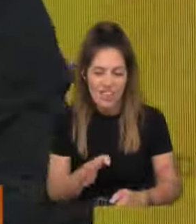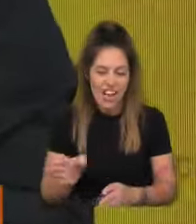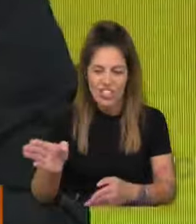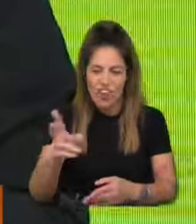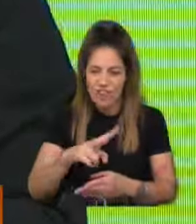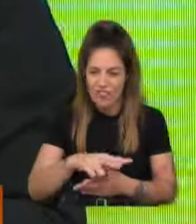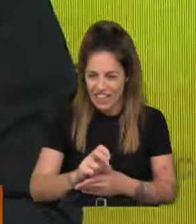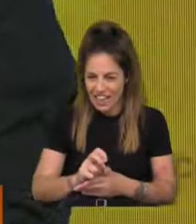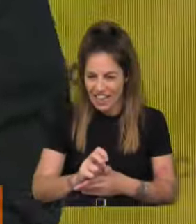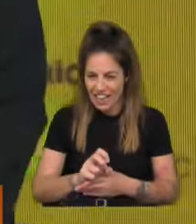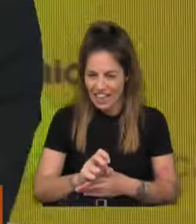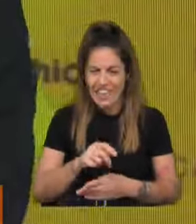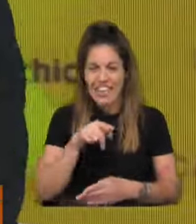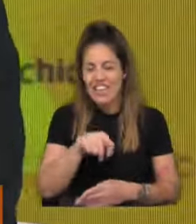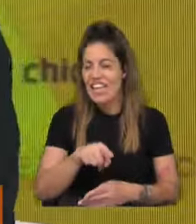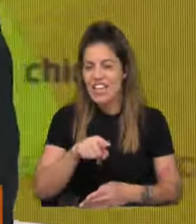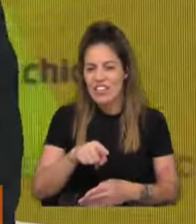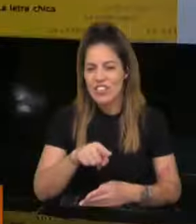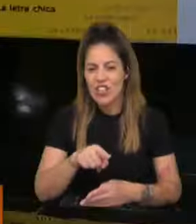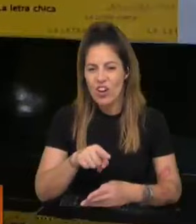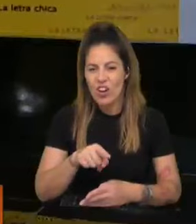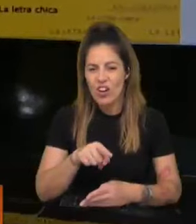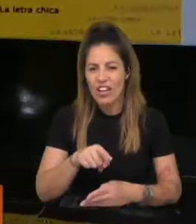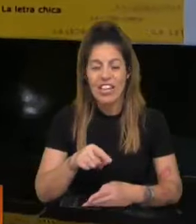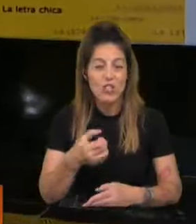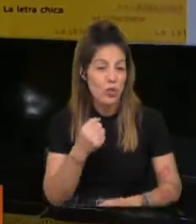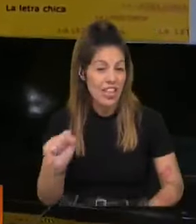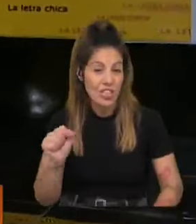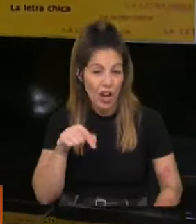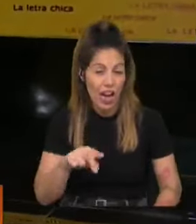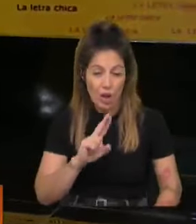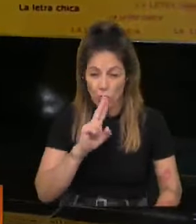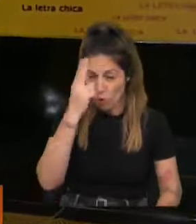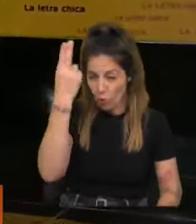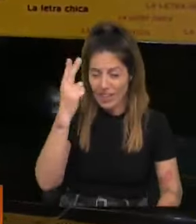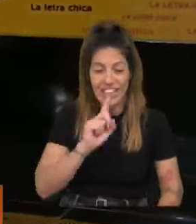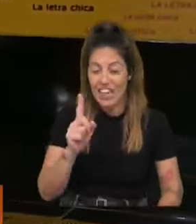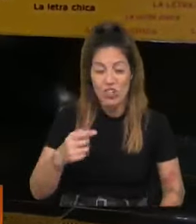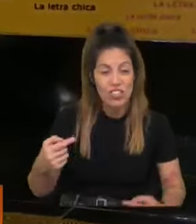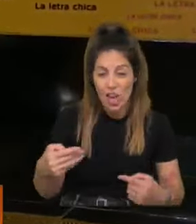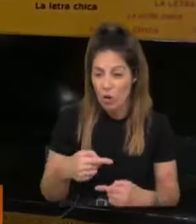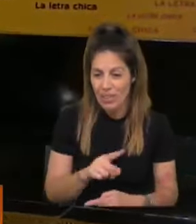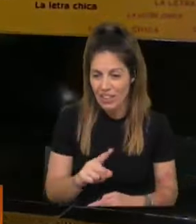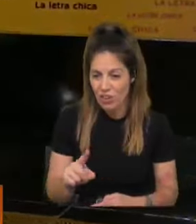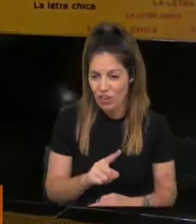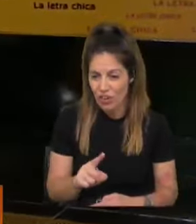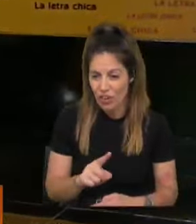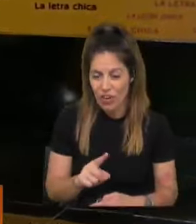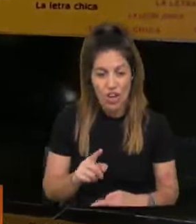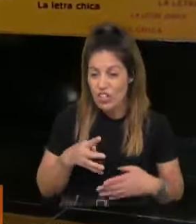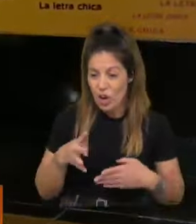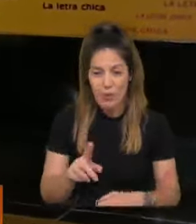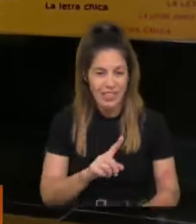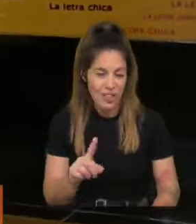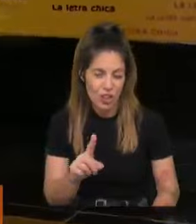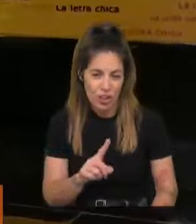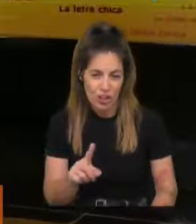evasión fiscal la defraudación fiscal es un delito en Uruguay que no se está combatiendo que no se está combatiendo